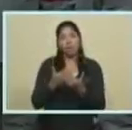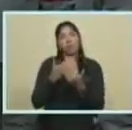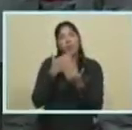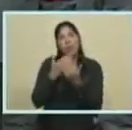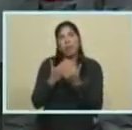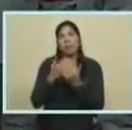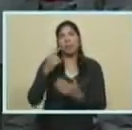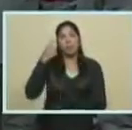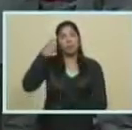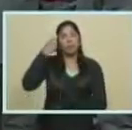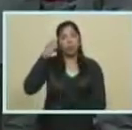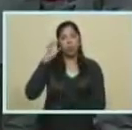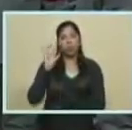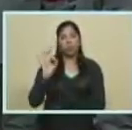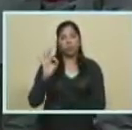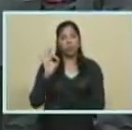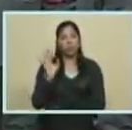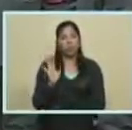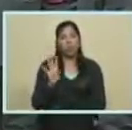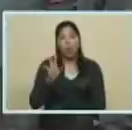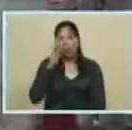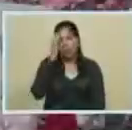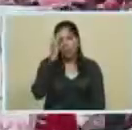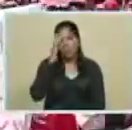gracias, 4 de febrero.